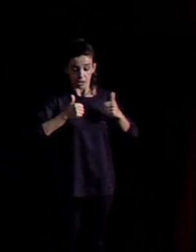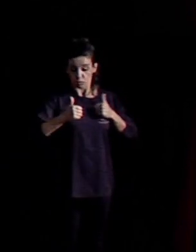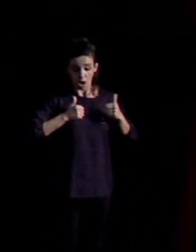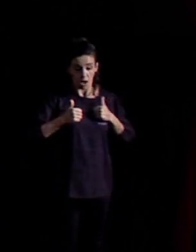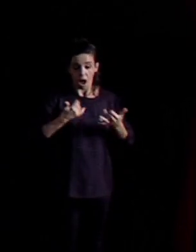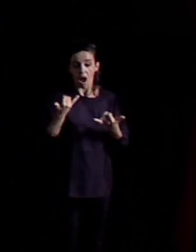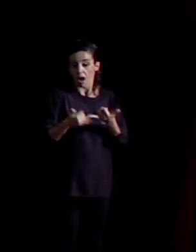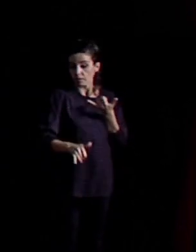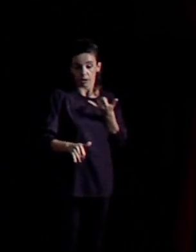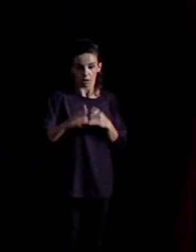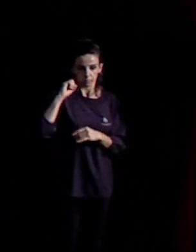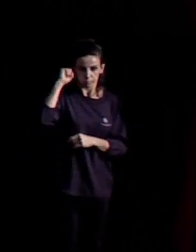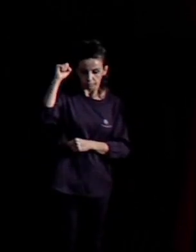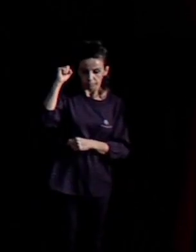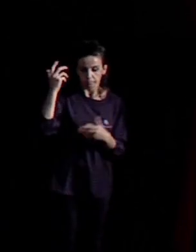vida. Y